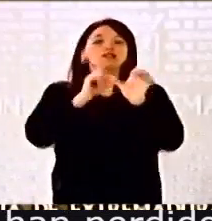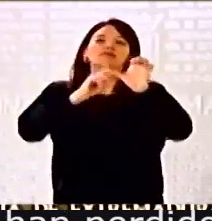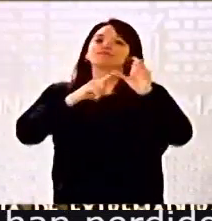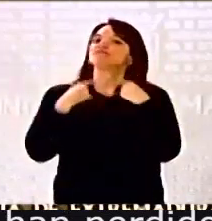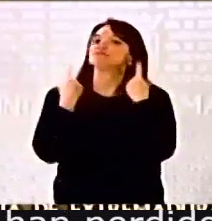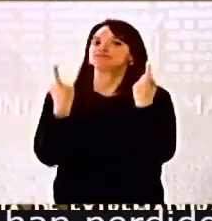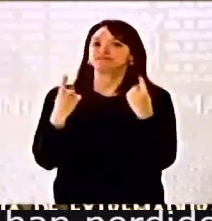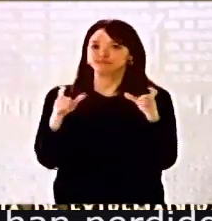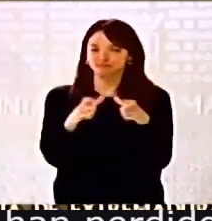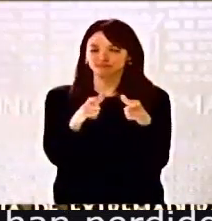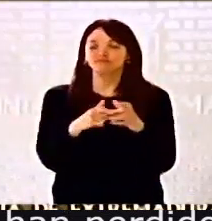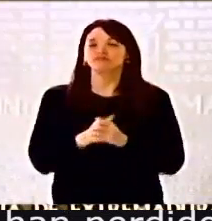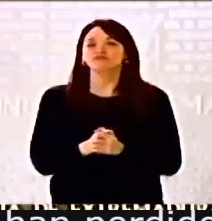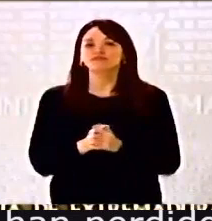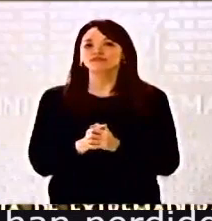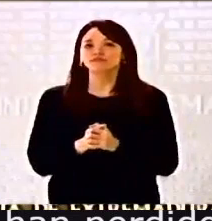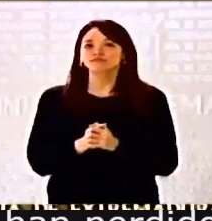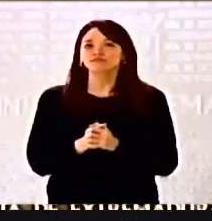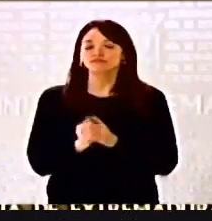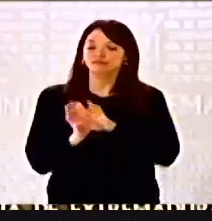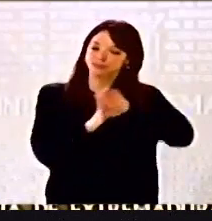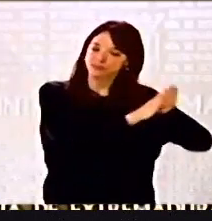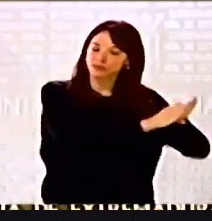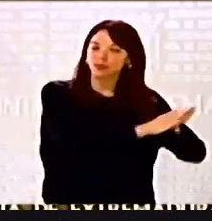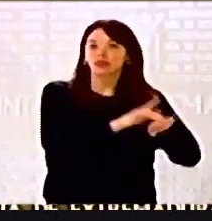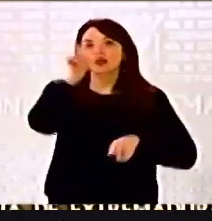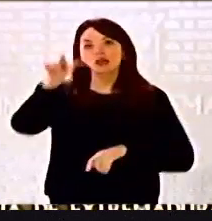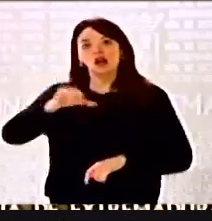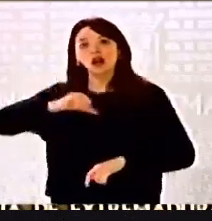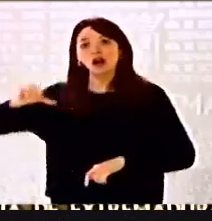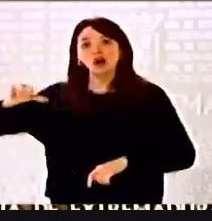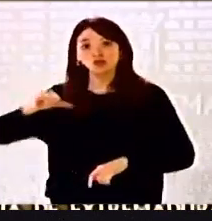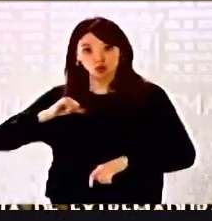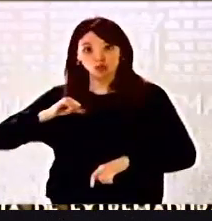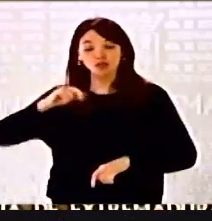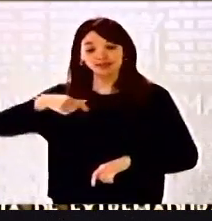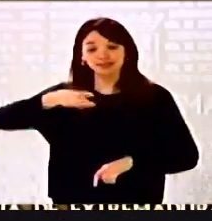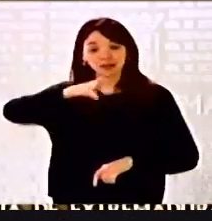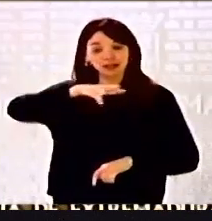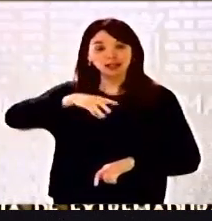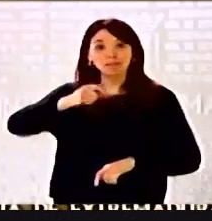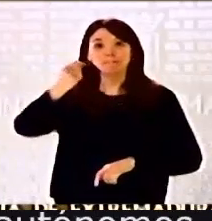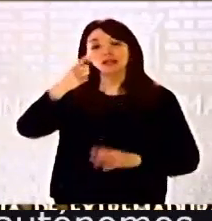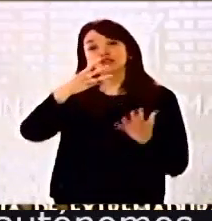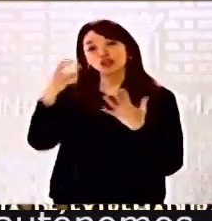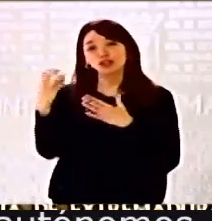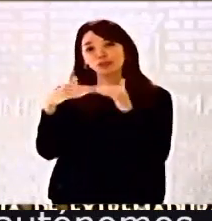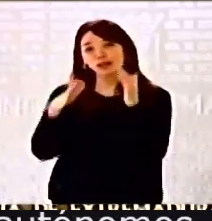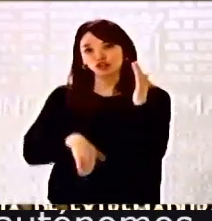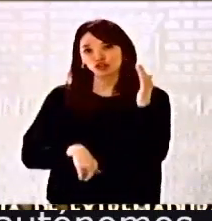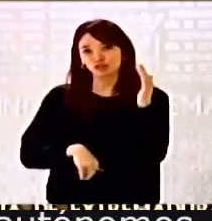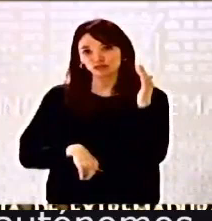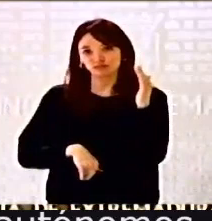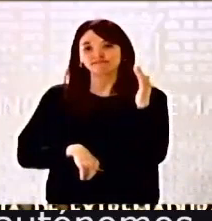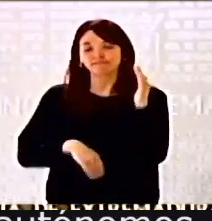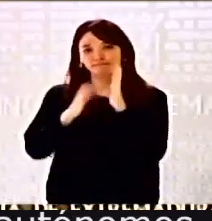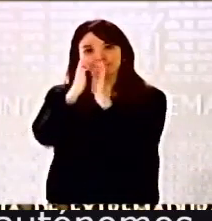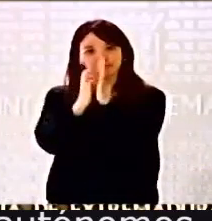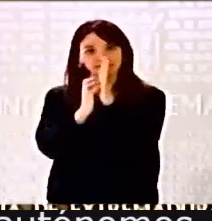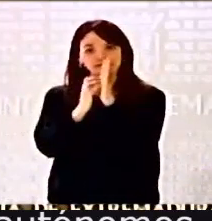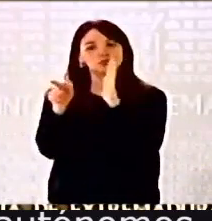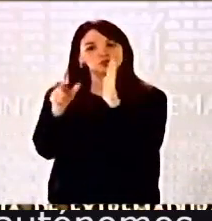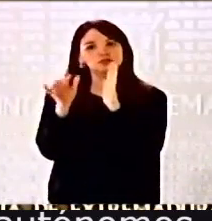lo que respecta al empleo por cuenta propia, que son los autónomos, este trimestre ha bajado en 1.700, pero seguimos en un dato bueno